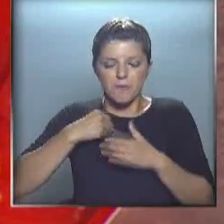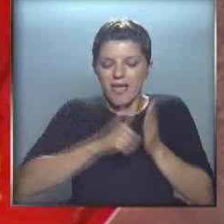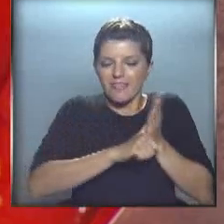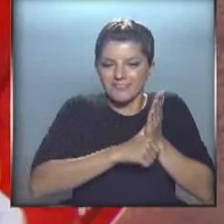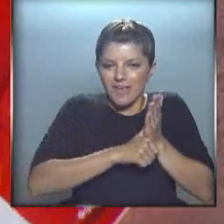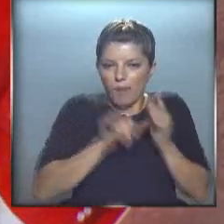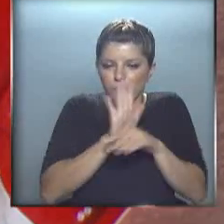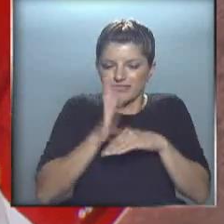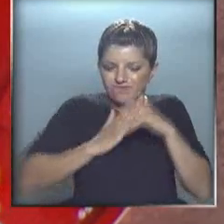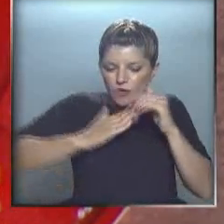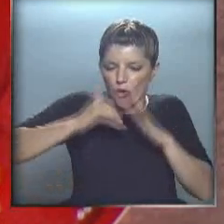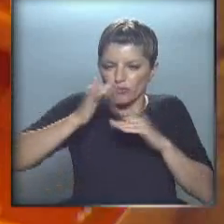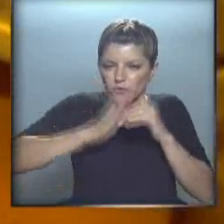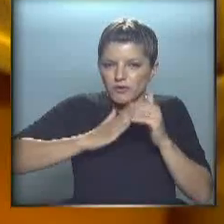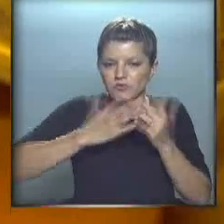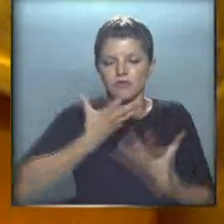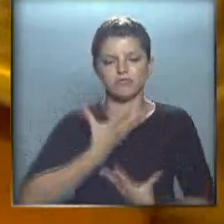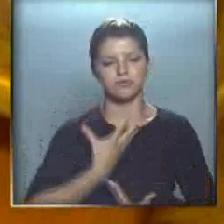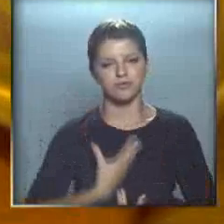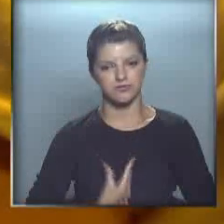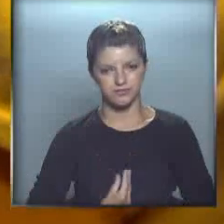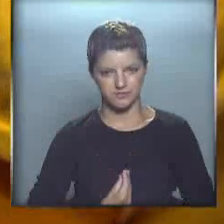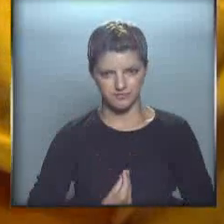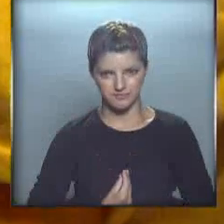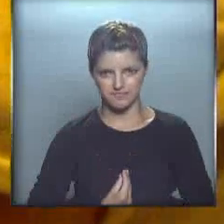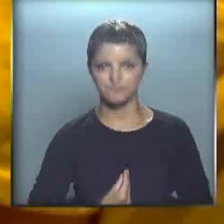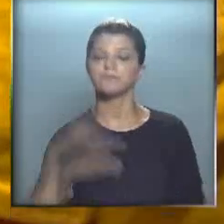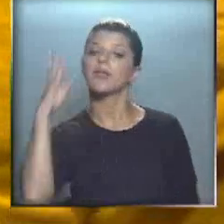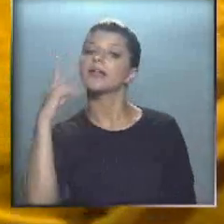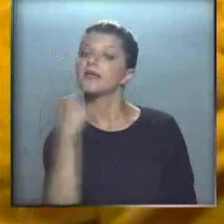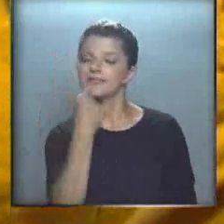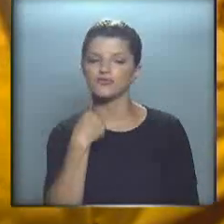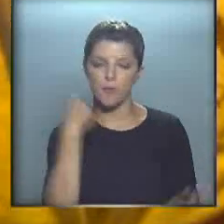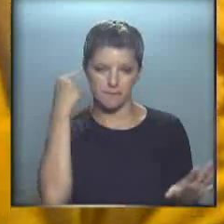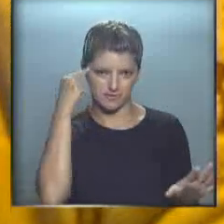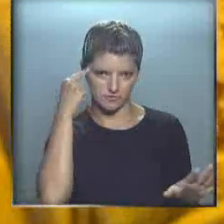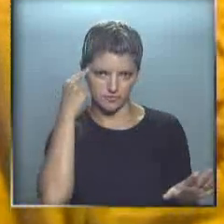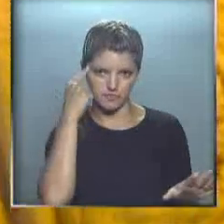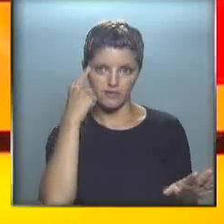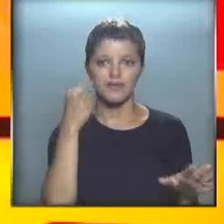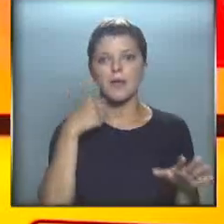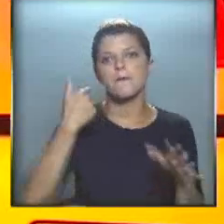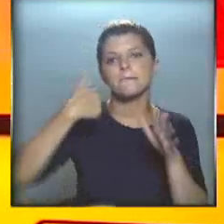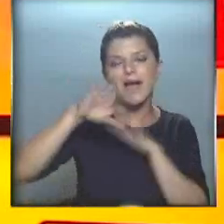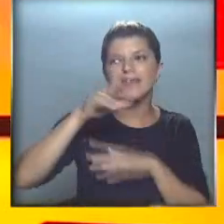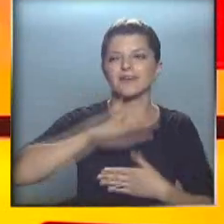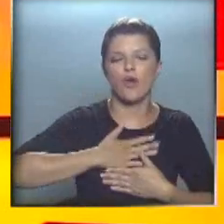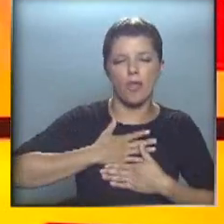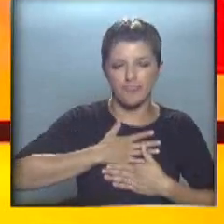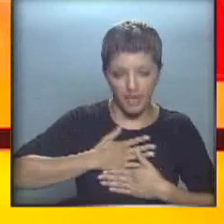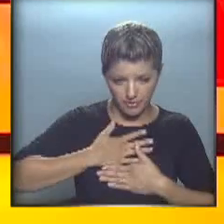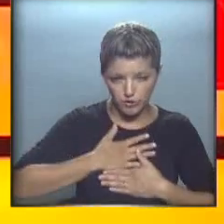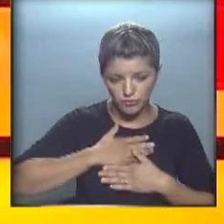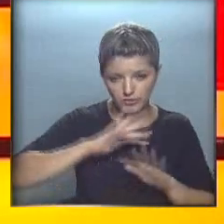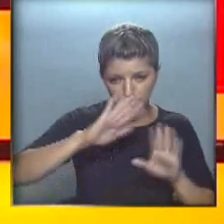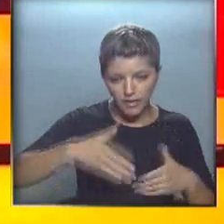identidad y fue un alivio muy grande. Que, ¿no? Juan, digo, sí. Me imagino que igual eso iba a decir, ¿no? Que más allá de la alegría, no